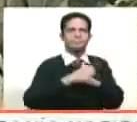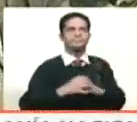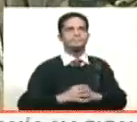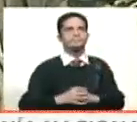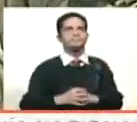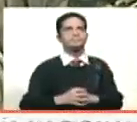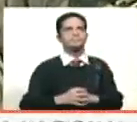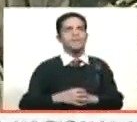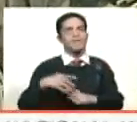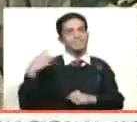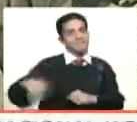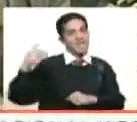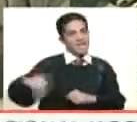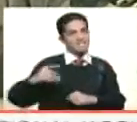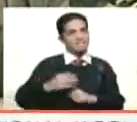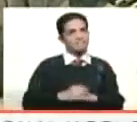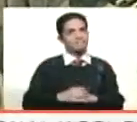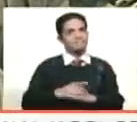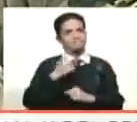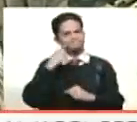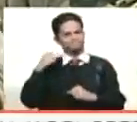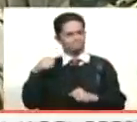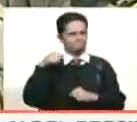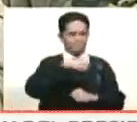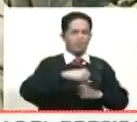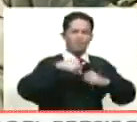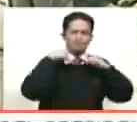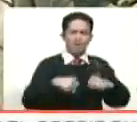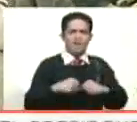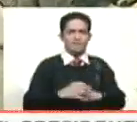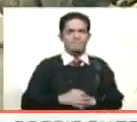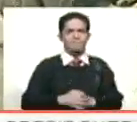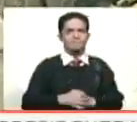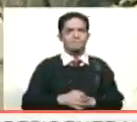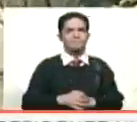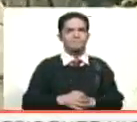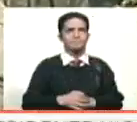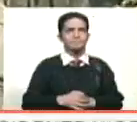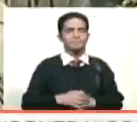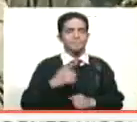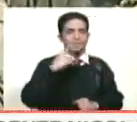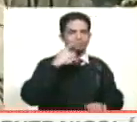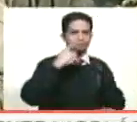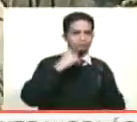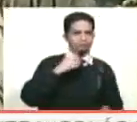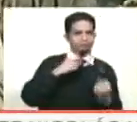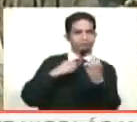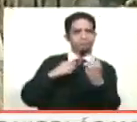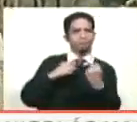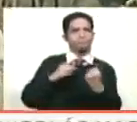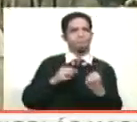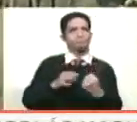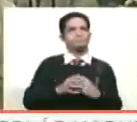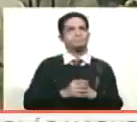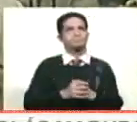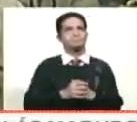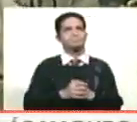derecha, para golpear duro, para sacarle el aire, para rematar.